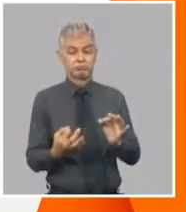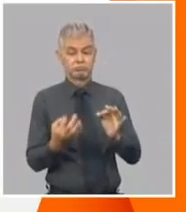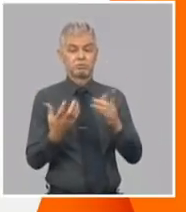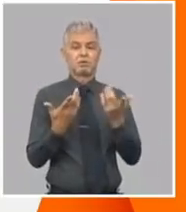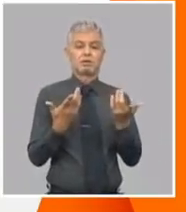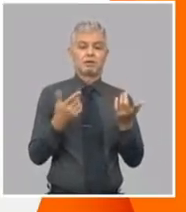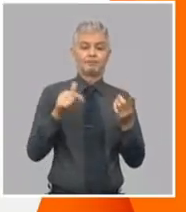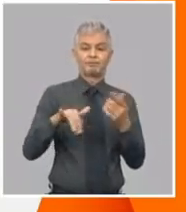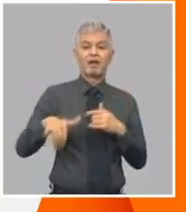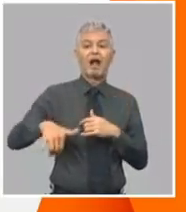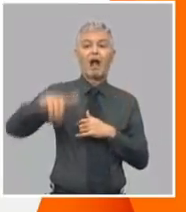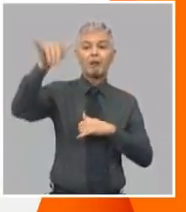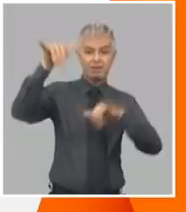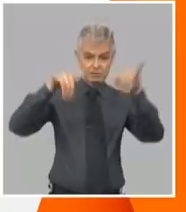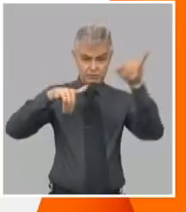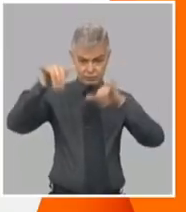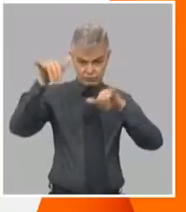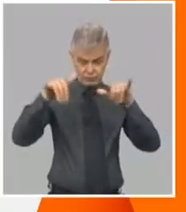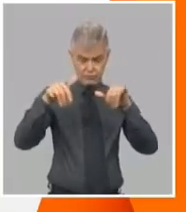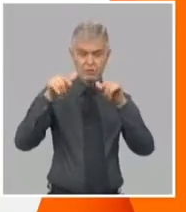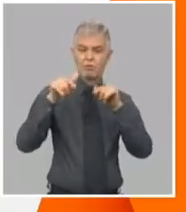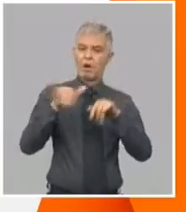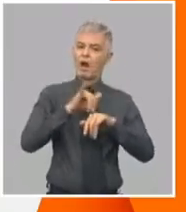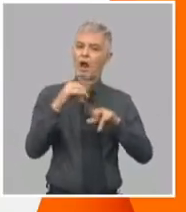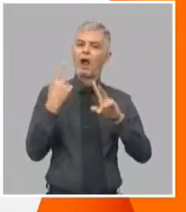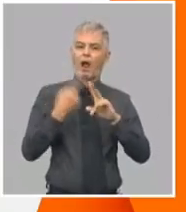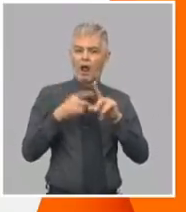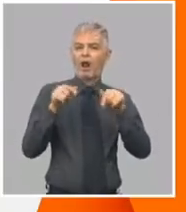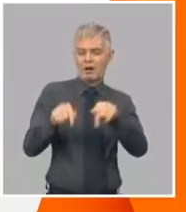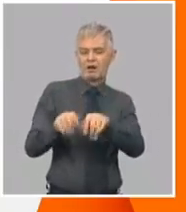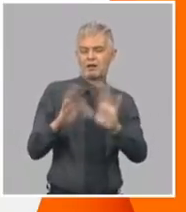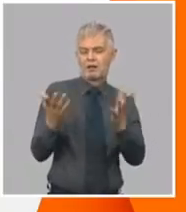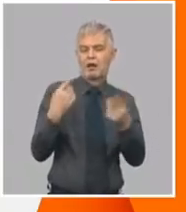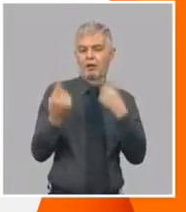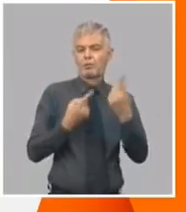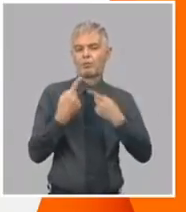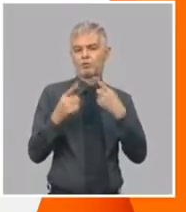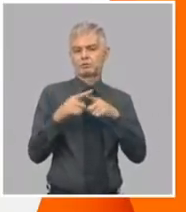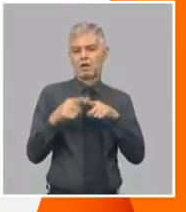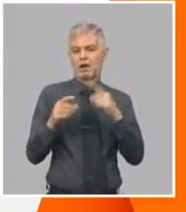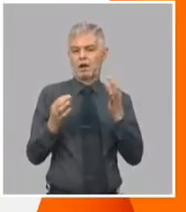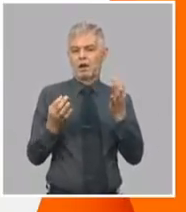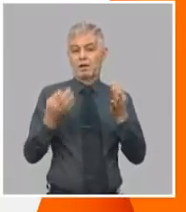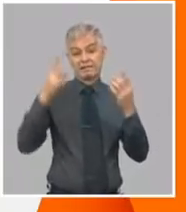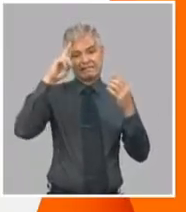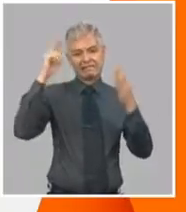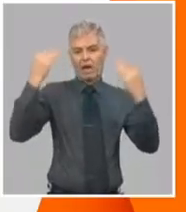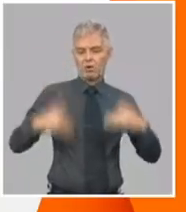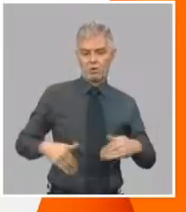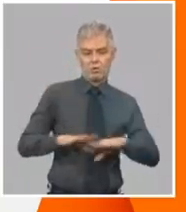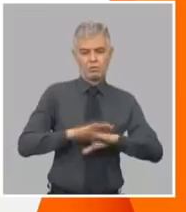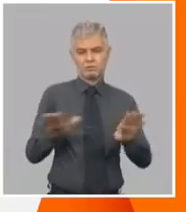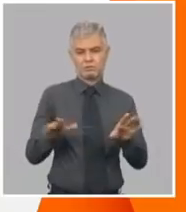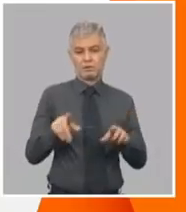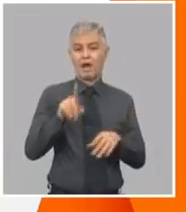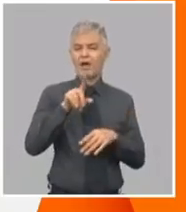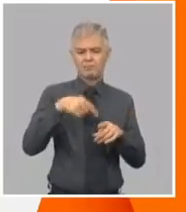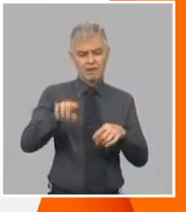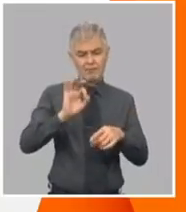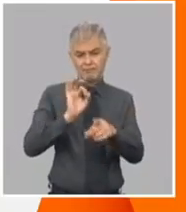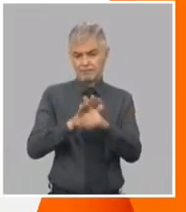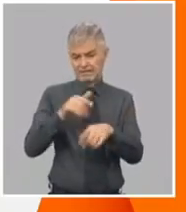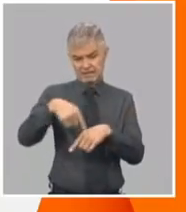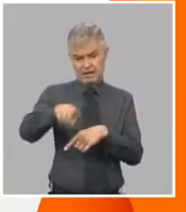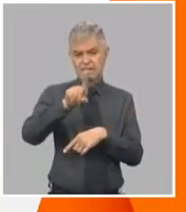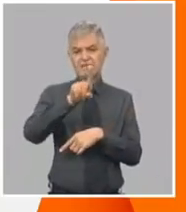este tipo de visitantes existen protocolos estrictos sanitarios. Que desde el 19 ya está abierta esa posibilidad. Desde el 19